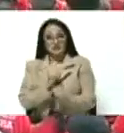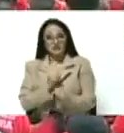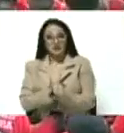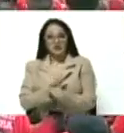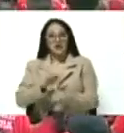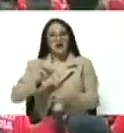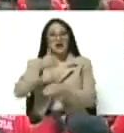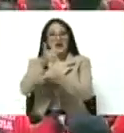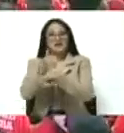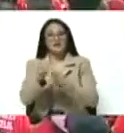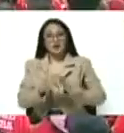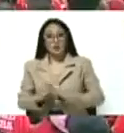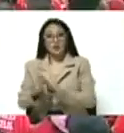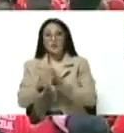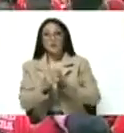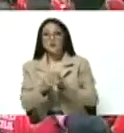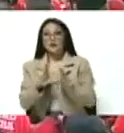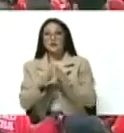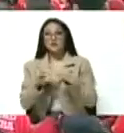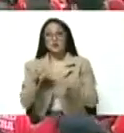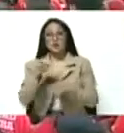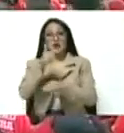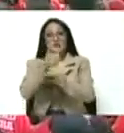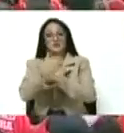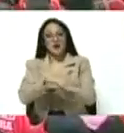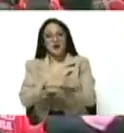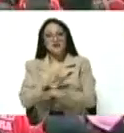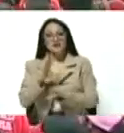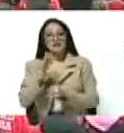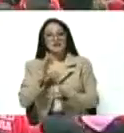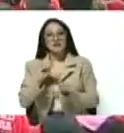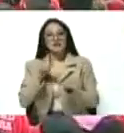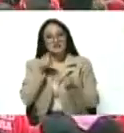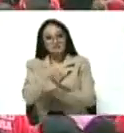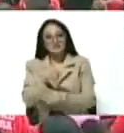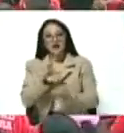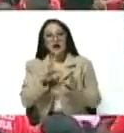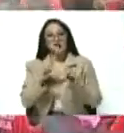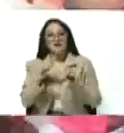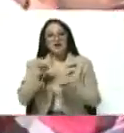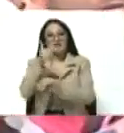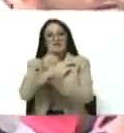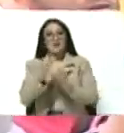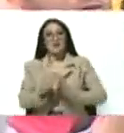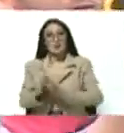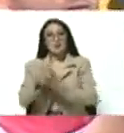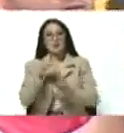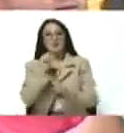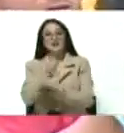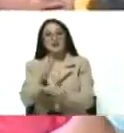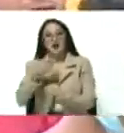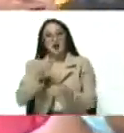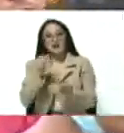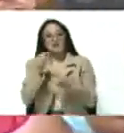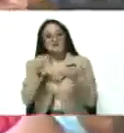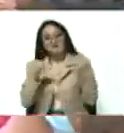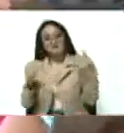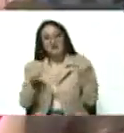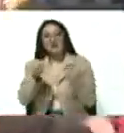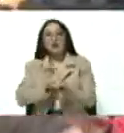de comunidad, todos los jefes de calle deben hablar con el jefe de comunidad y decirle, yo tengo tantos casos graves en mi